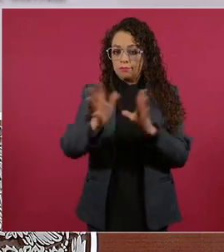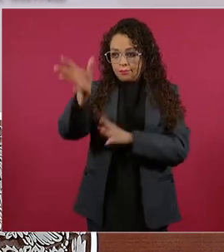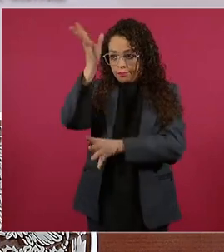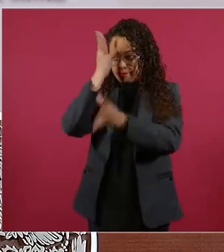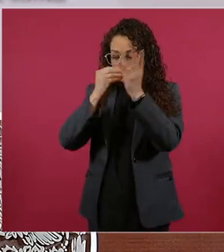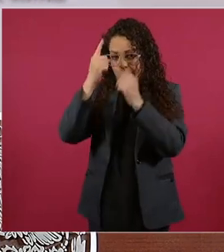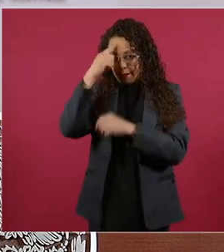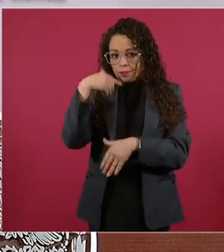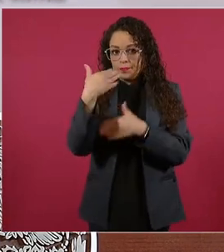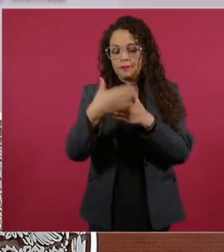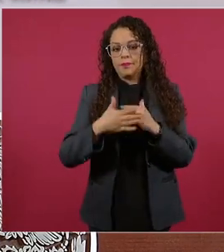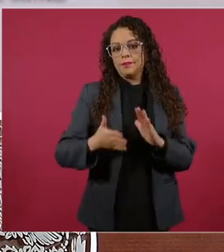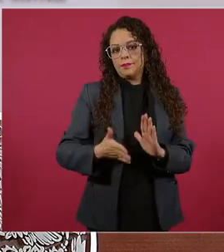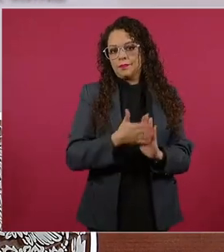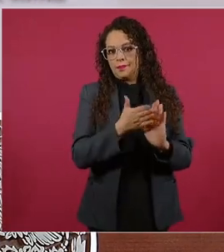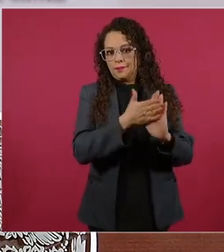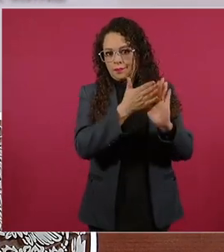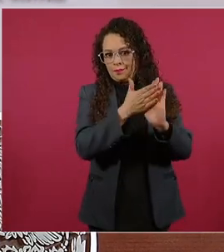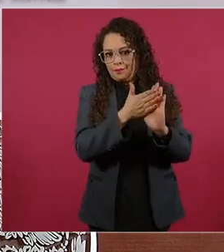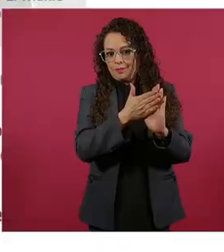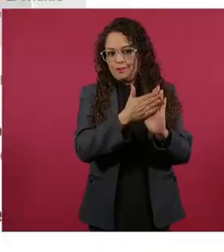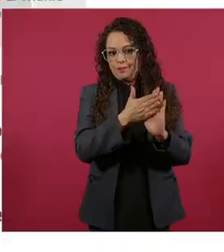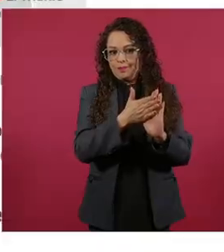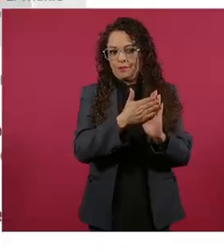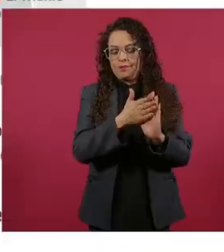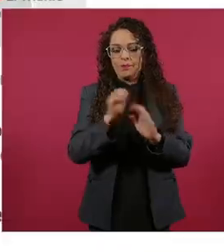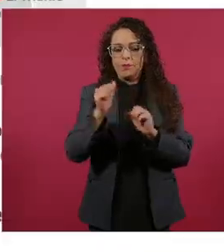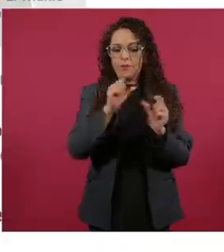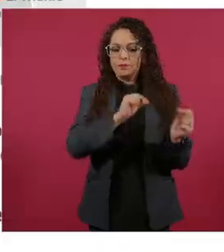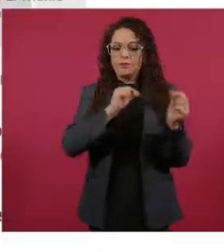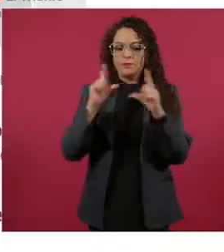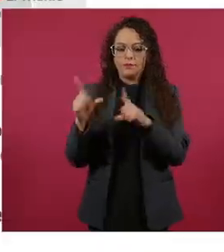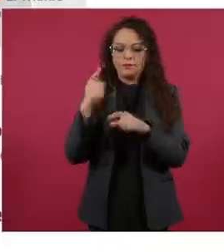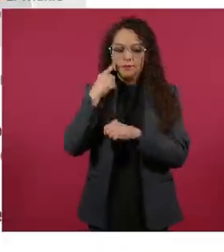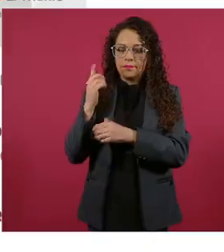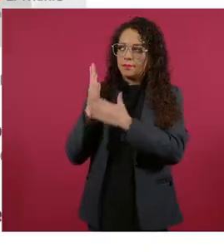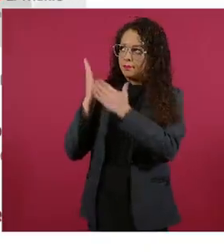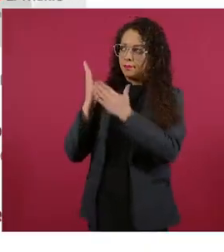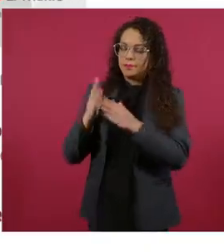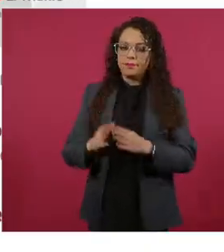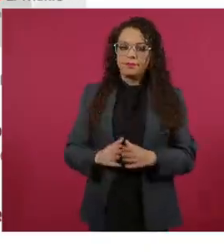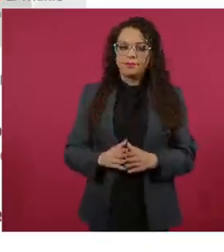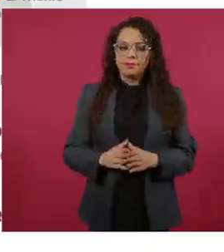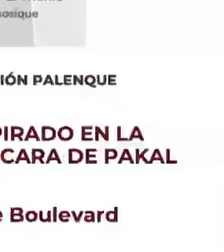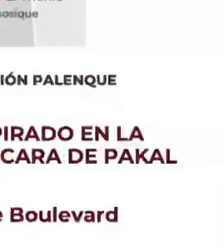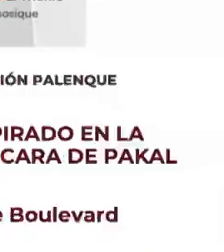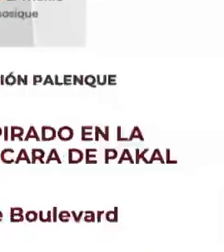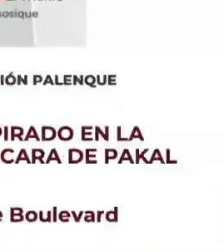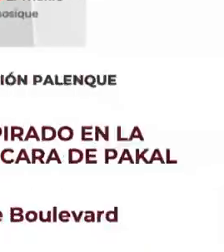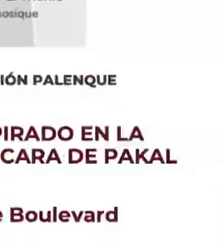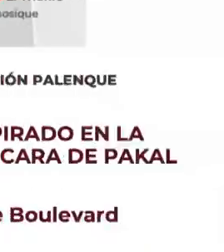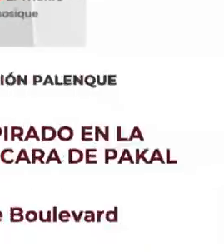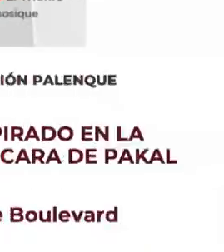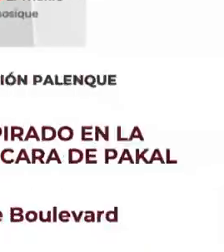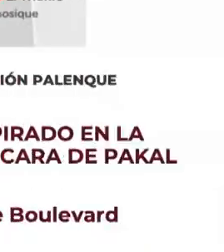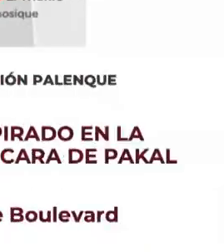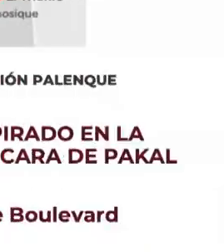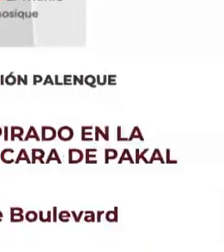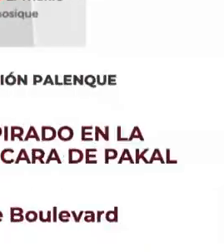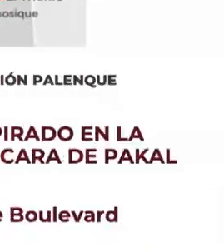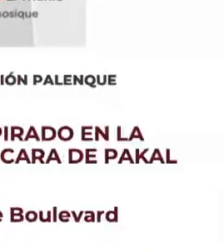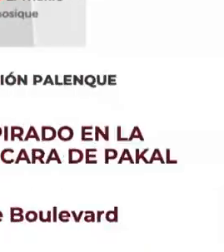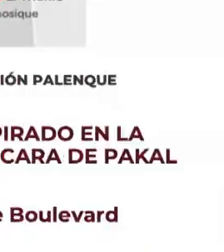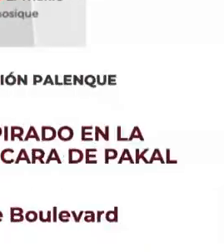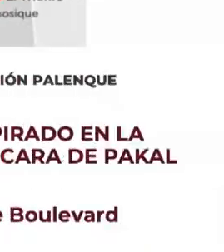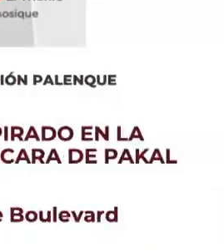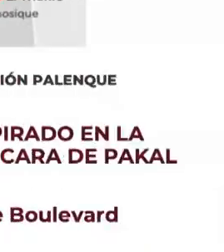una visita a las 6 estaciones. Desde Palenque hasta Escárcega tenemos la estación de